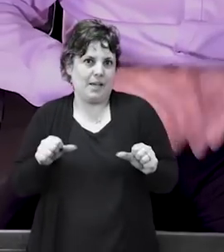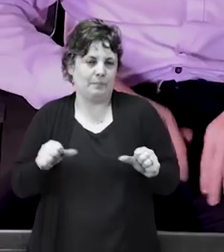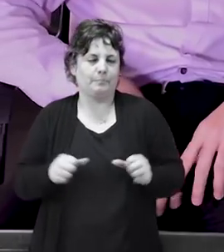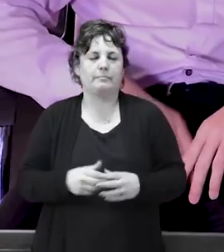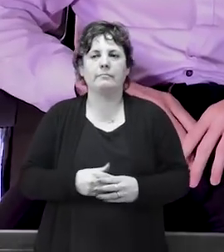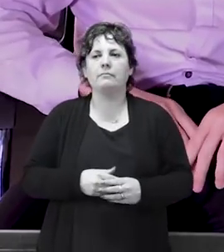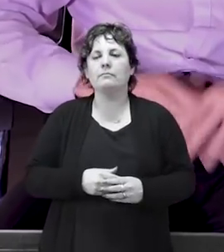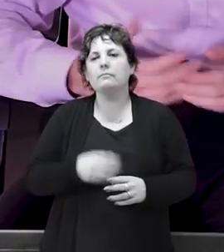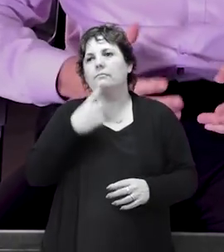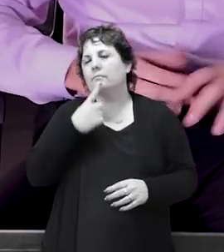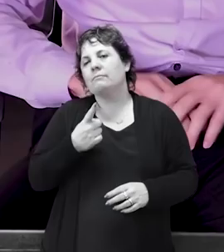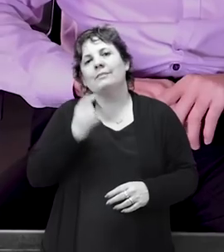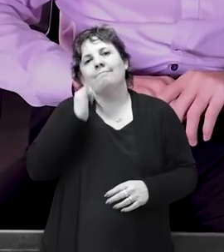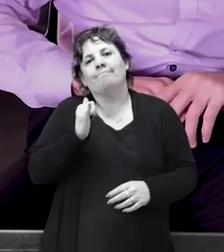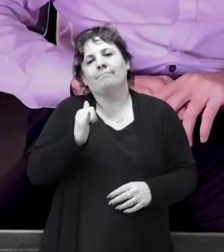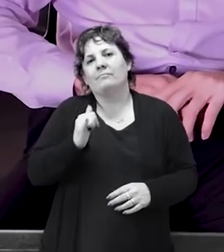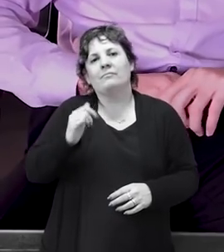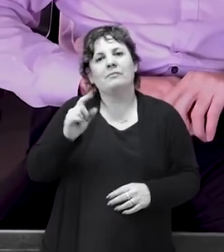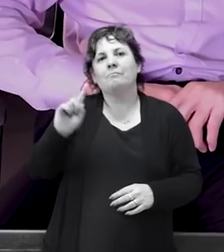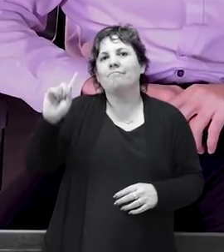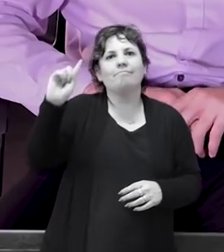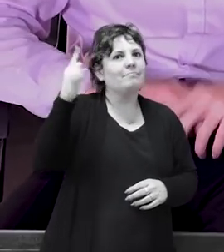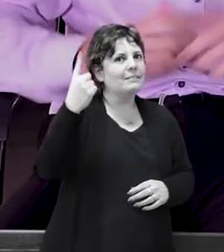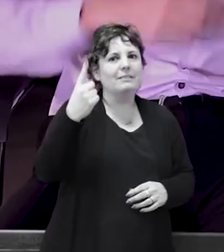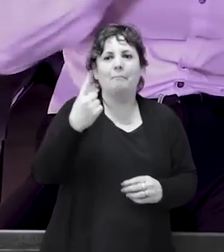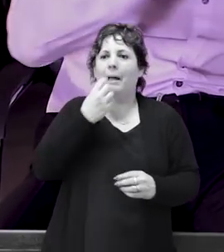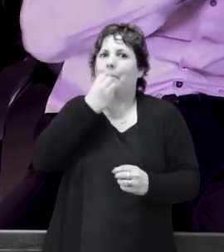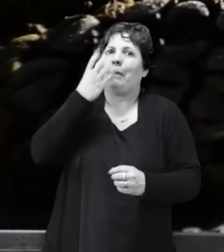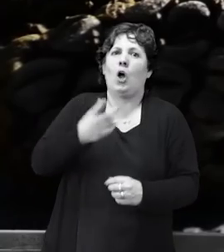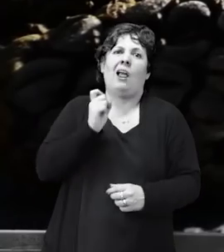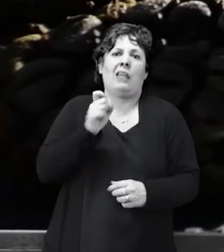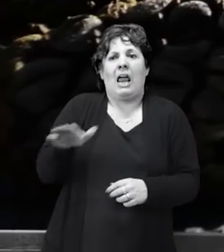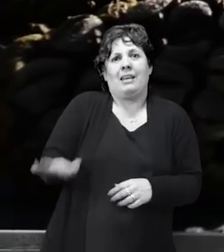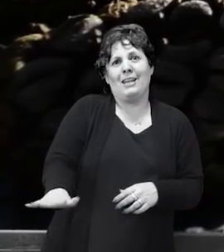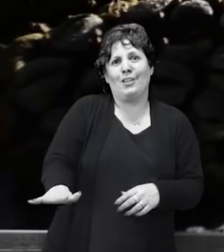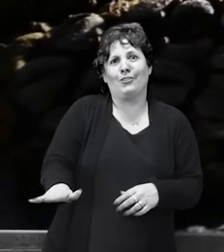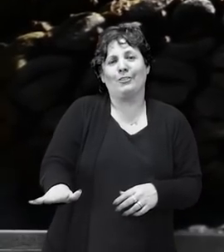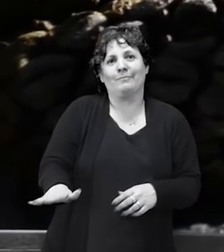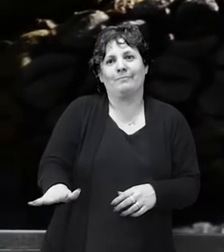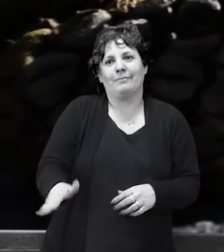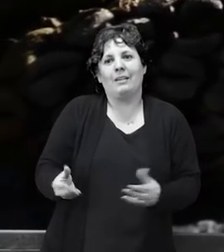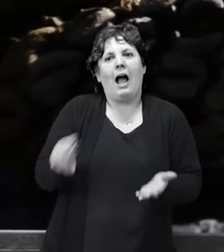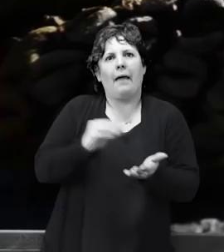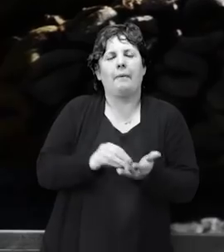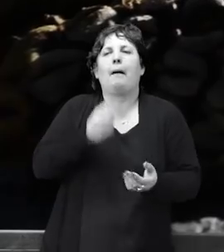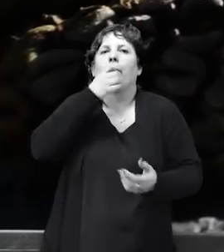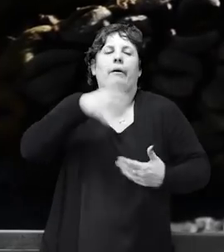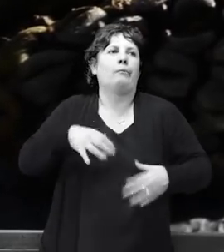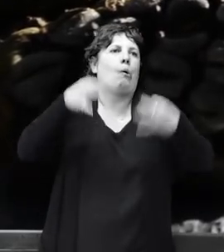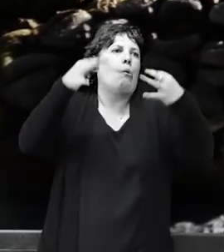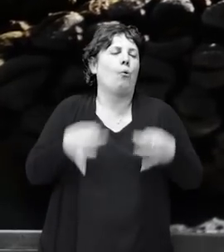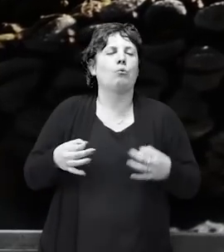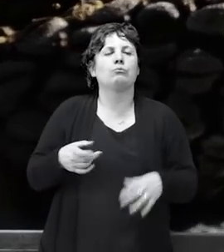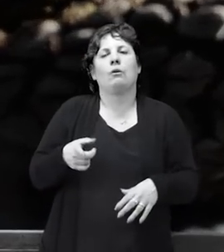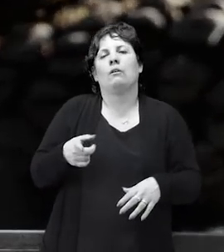duda va a ser el niño el principal beneficiario y bueno, y más incluso si se detecta algún,